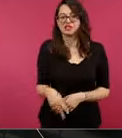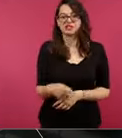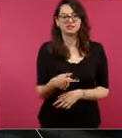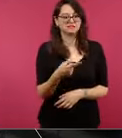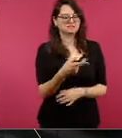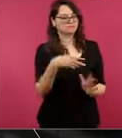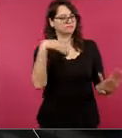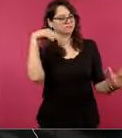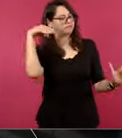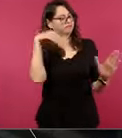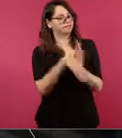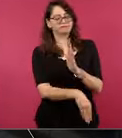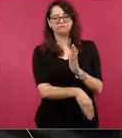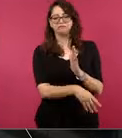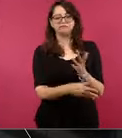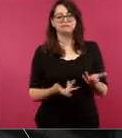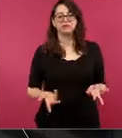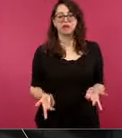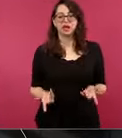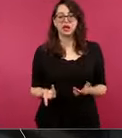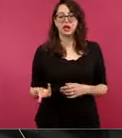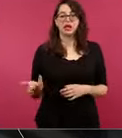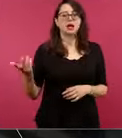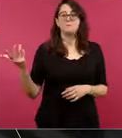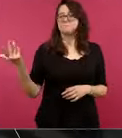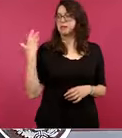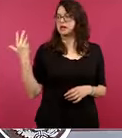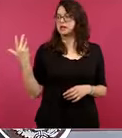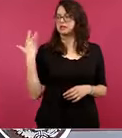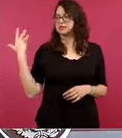lo que dijo en una entrevista